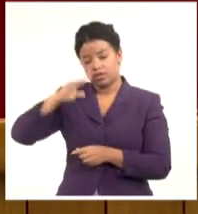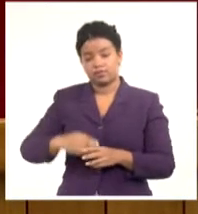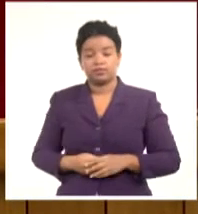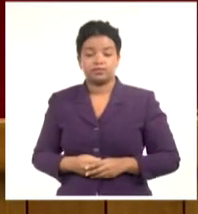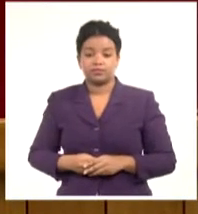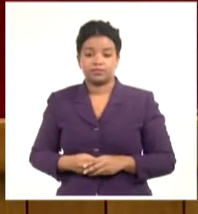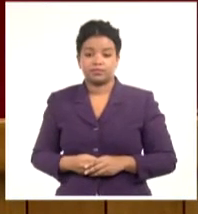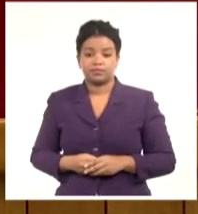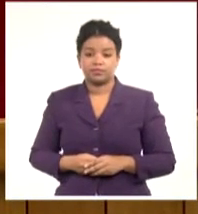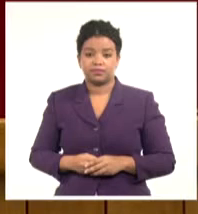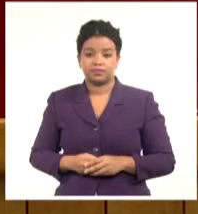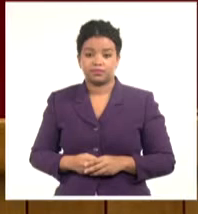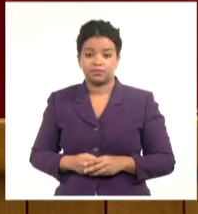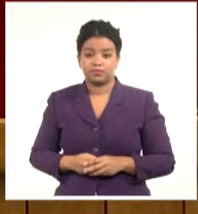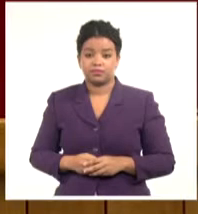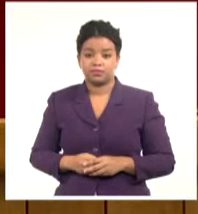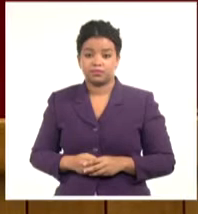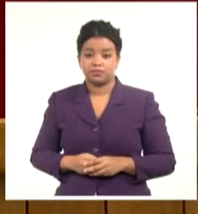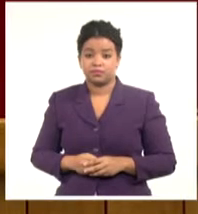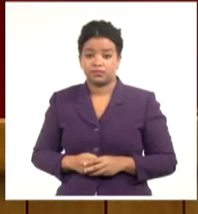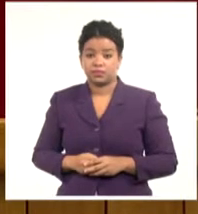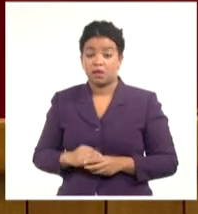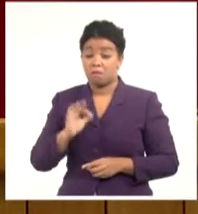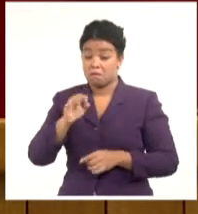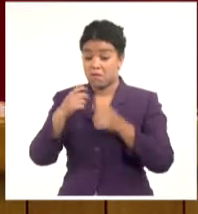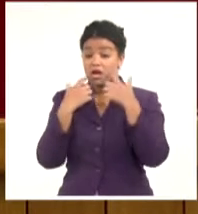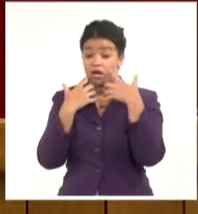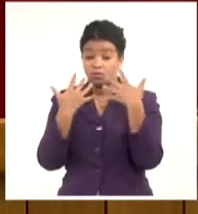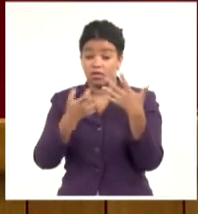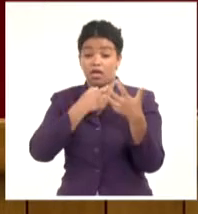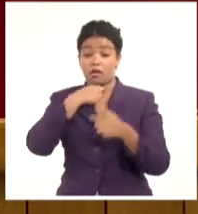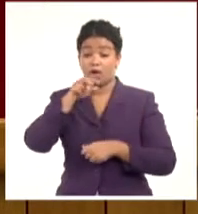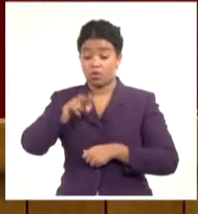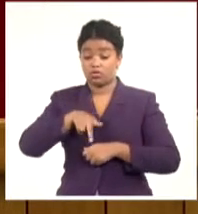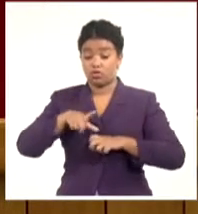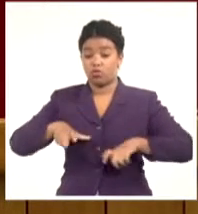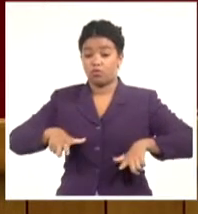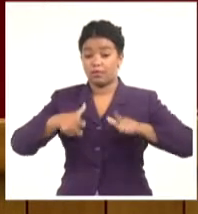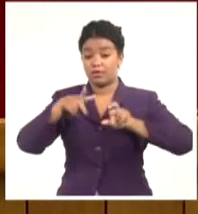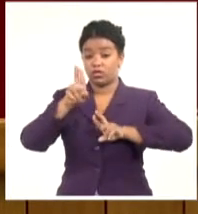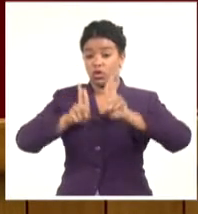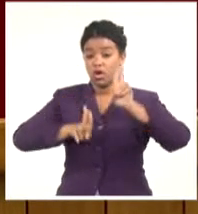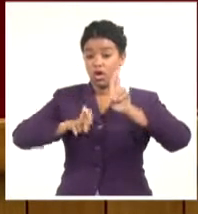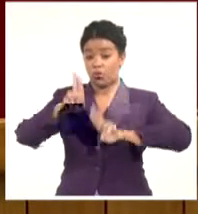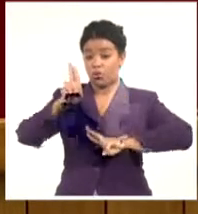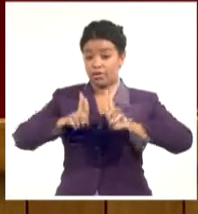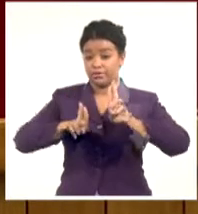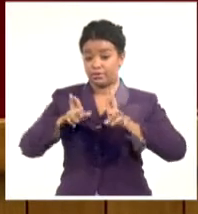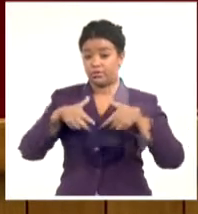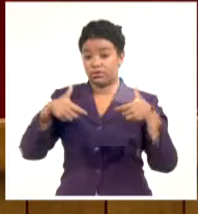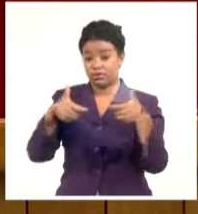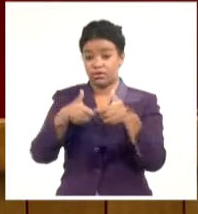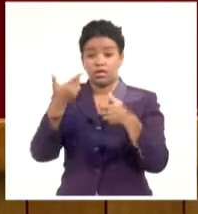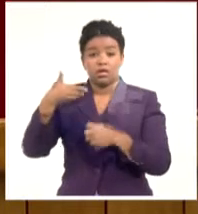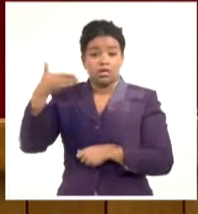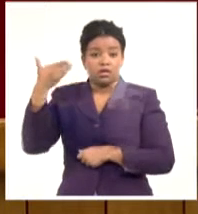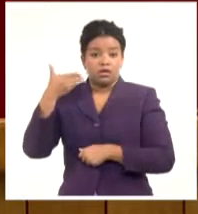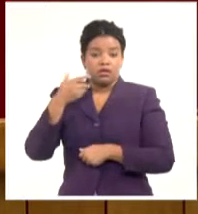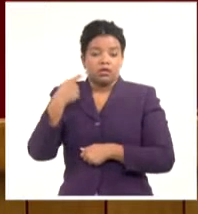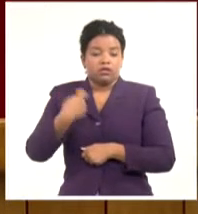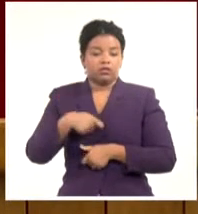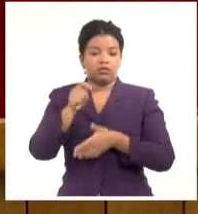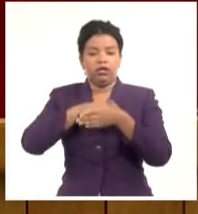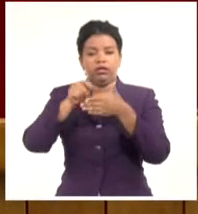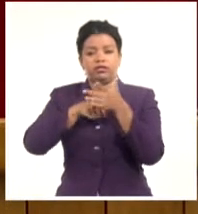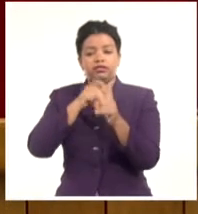tan importante que en la evaluación del cumplimiento de los acuerdos del anterior Congreso se trazaran estrategias